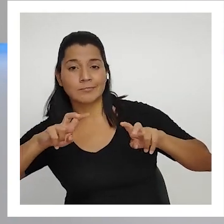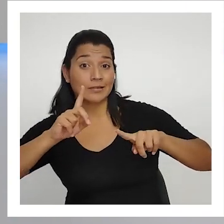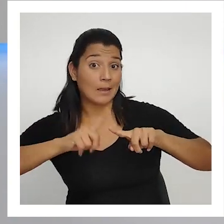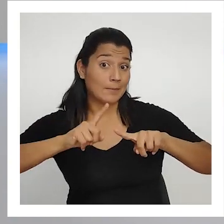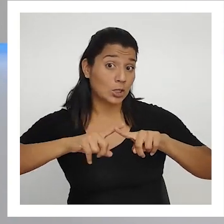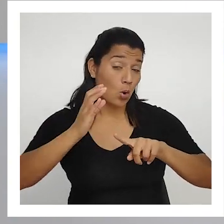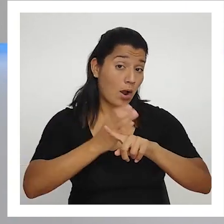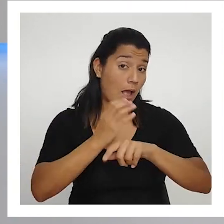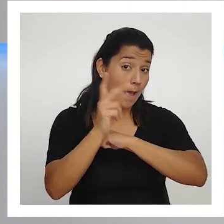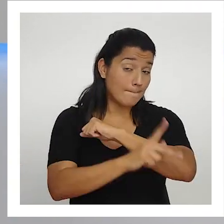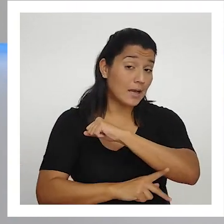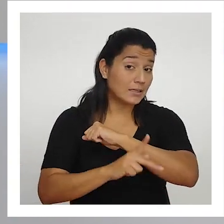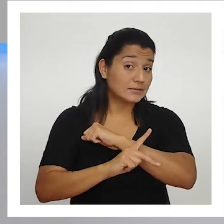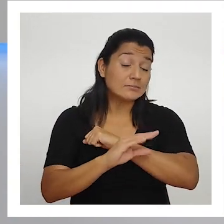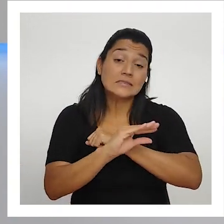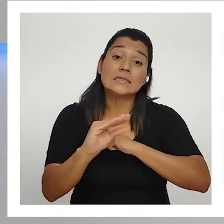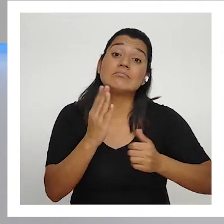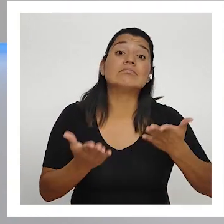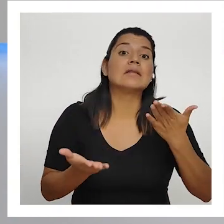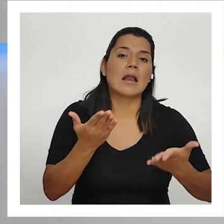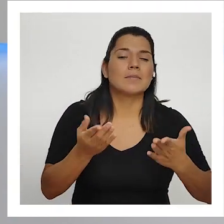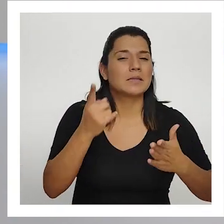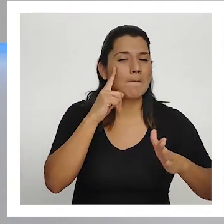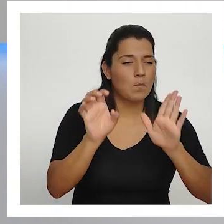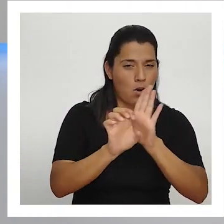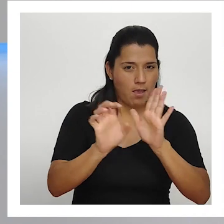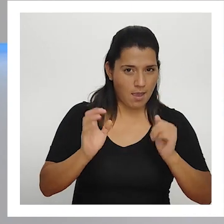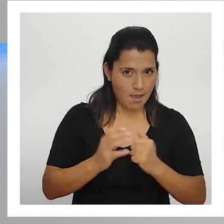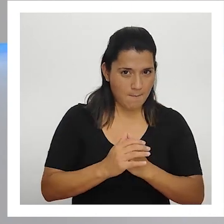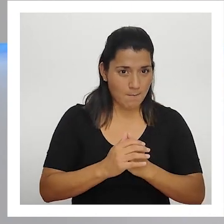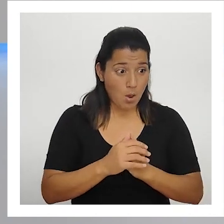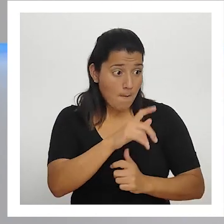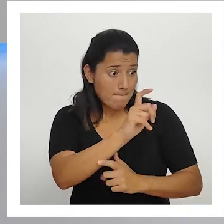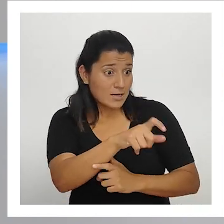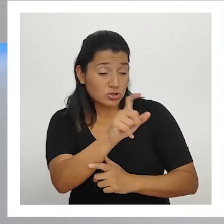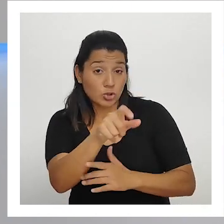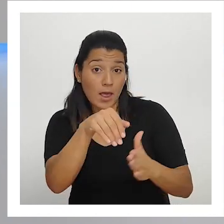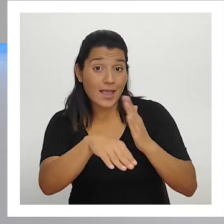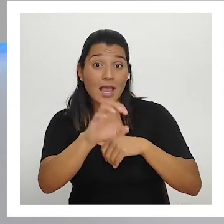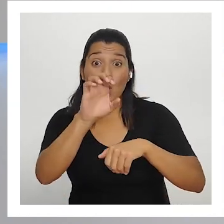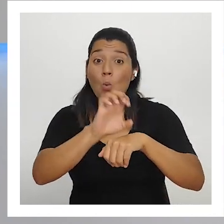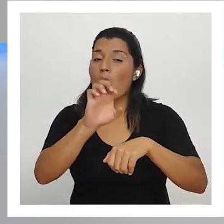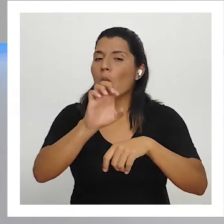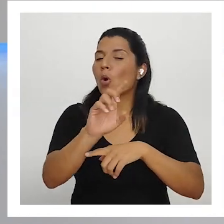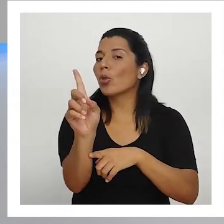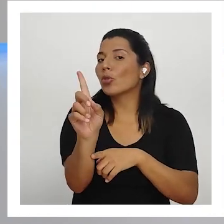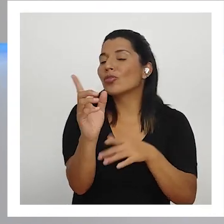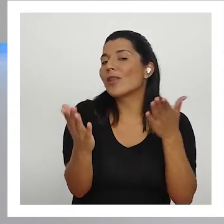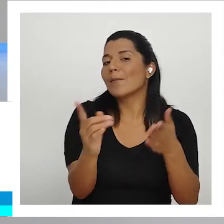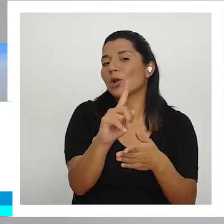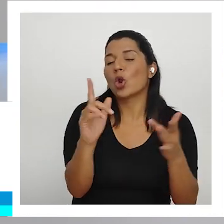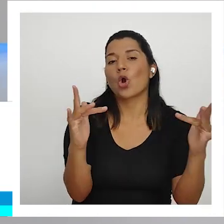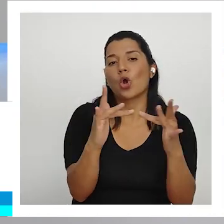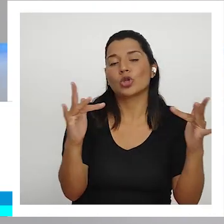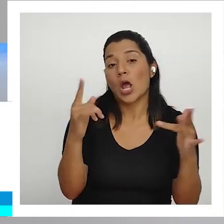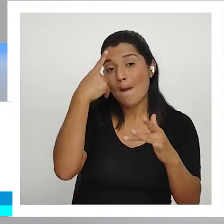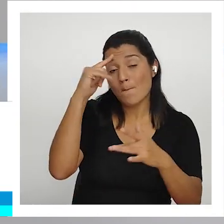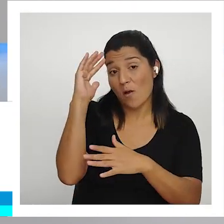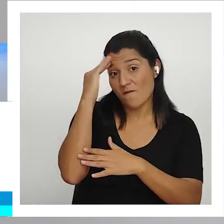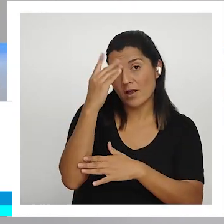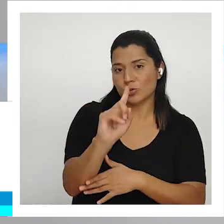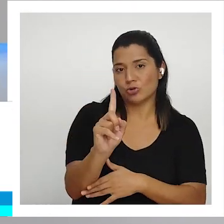al menos de lo detectado en Costa Rica, es por medio de Facebook. Y esto encuentra un sentido, y es que esta red social precisamente es la que con mayor